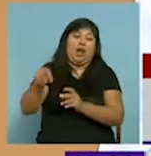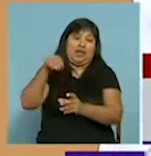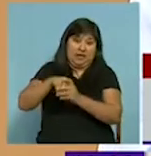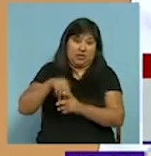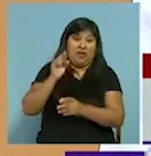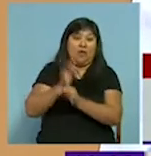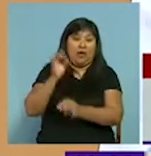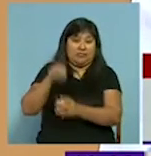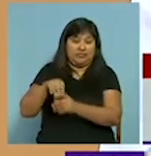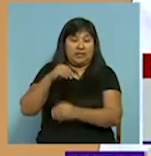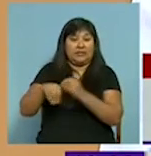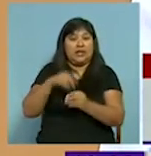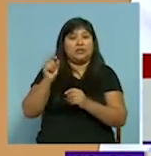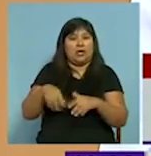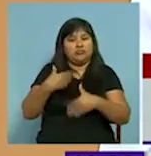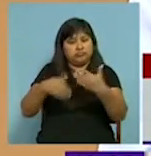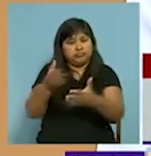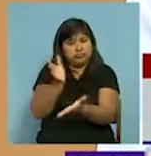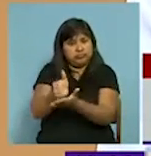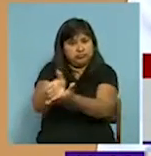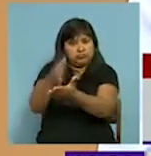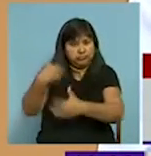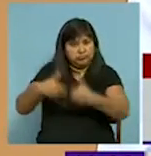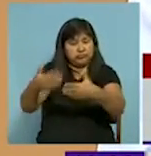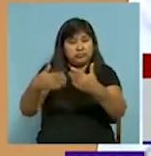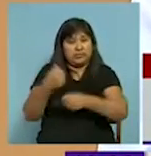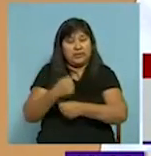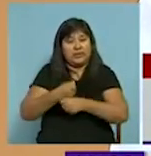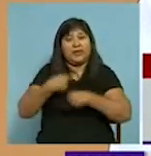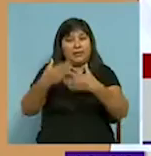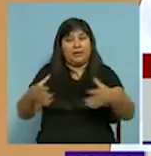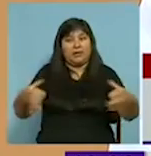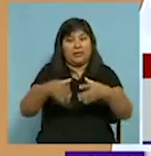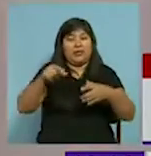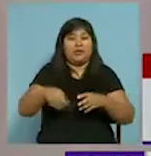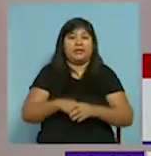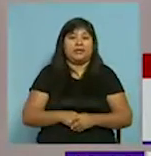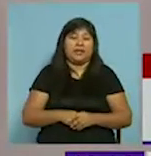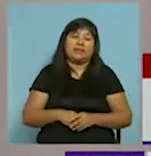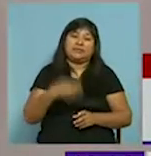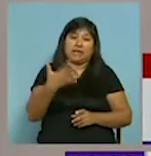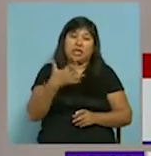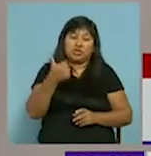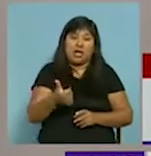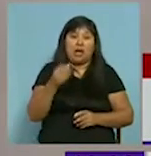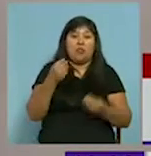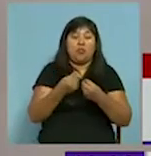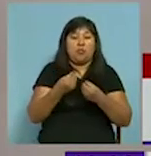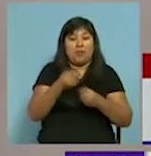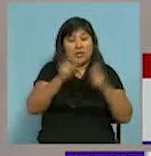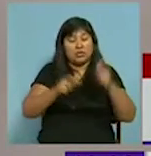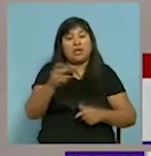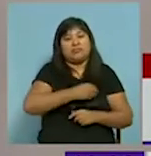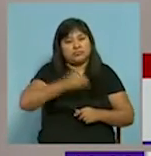poniendo líneas rectoras un buen trabajo que a la postre terminó terminamos con cinco o seis muchachos ya debutando en la selección mayor